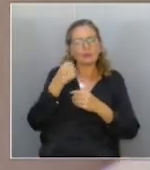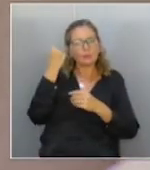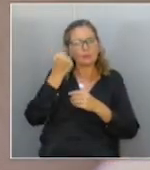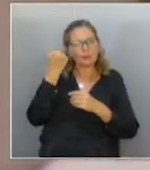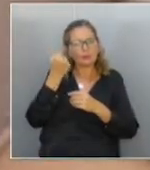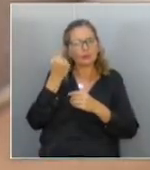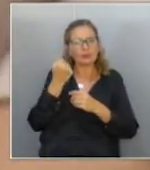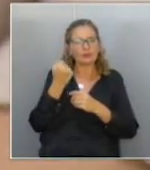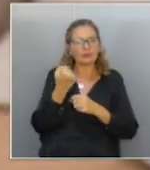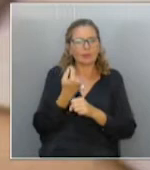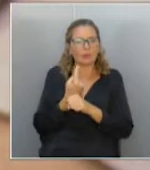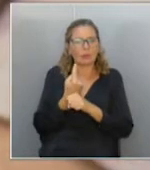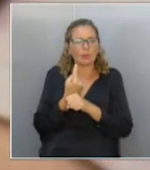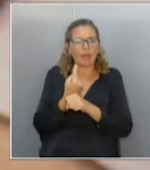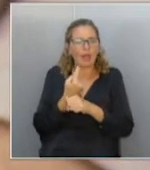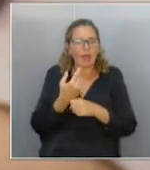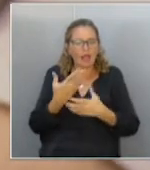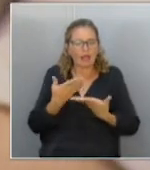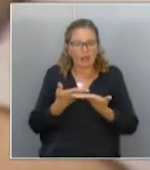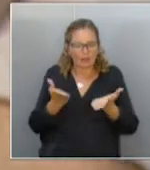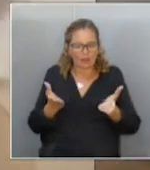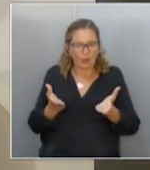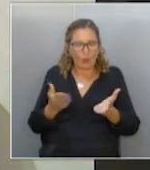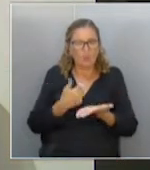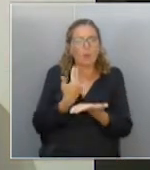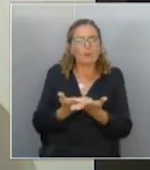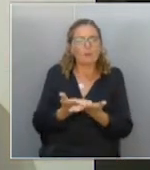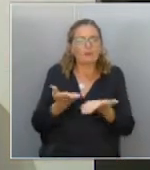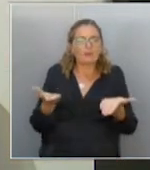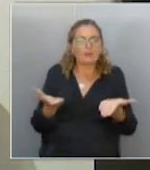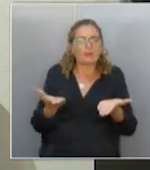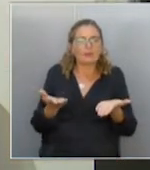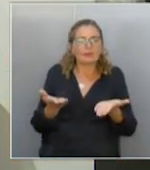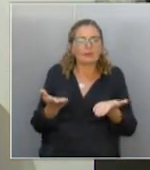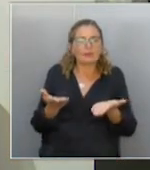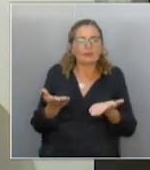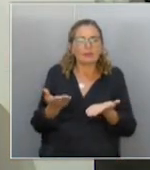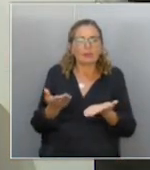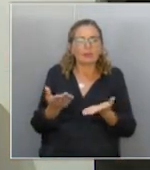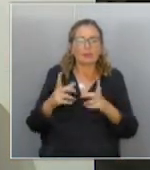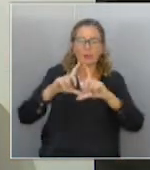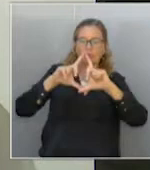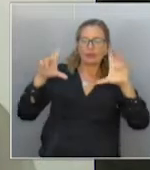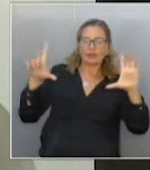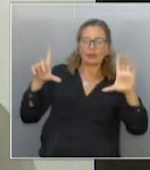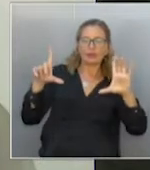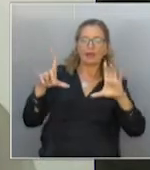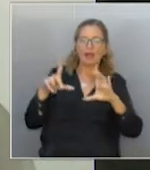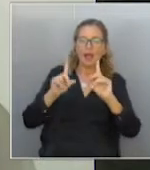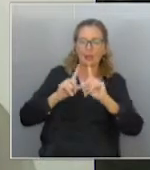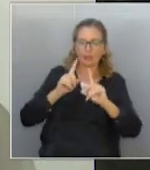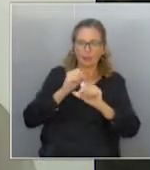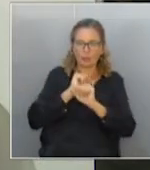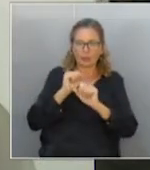importante una iniciativa así, ¿no? Que bueno, que en realidad parece bueno, una balconera en un balcón, algo que puede